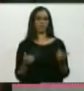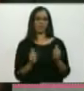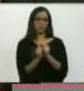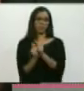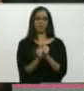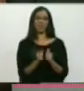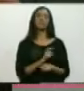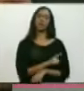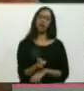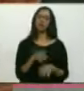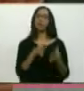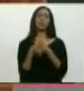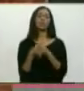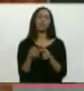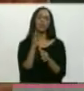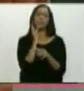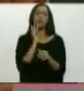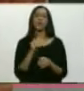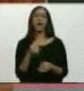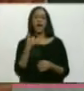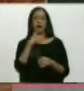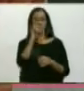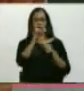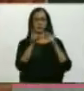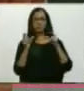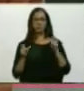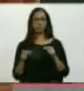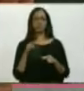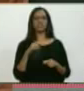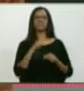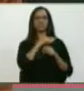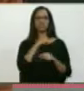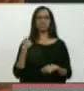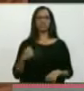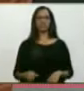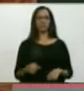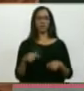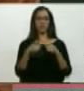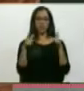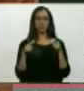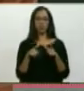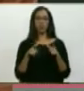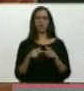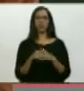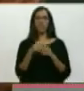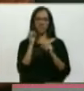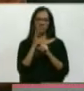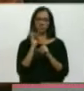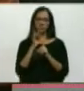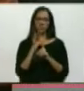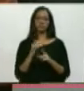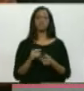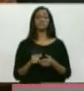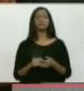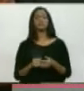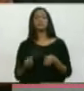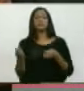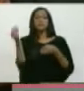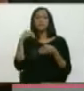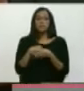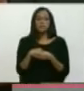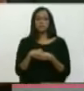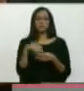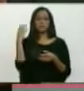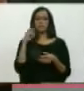Estados Unidos. Pero, por ejemplo, hay unos ciudadanos que están ahorita en China con el caso este del coronavirus, ¿verdad? Y el Estado colombiano no ha querido ni